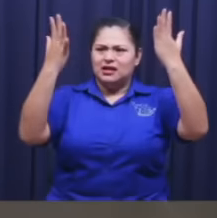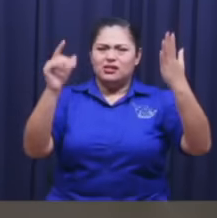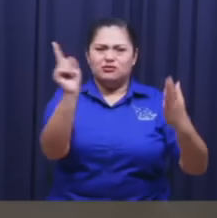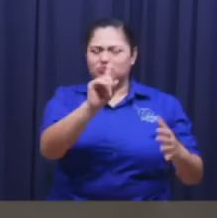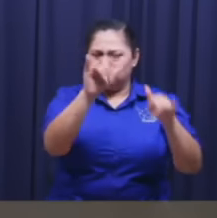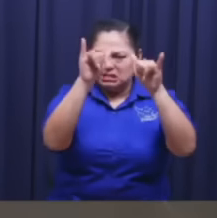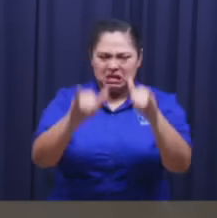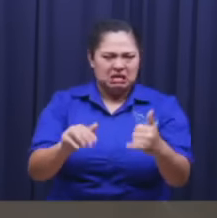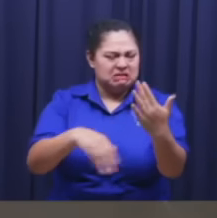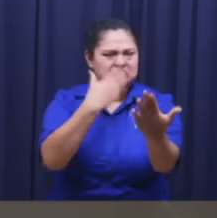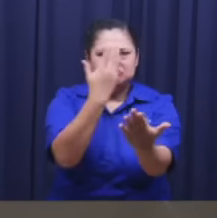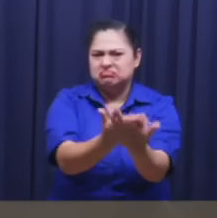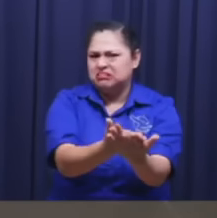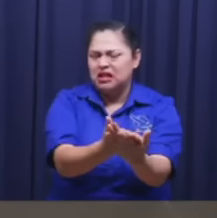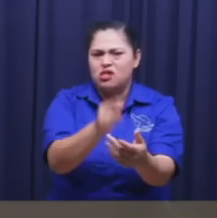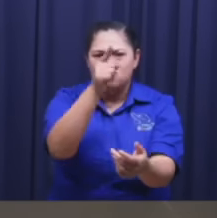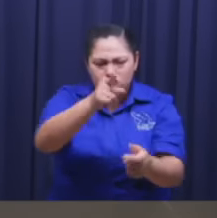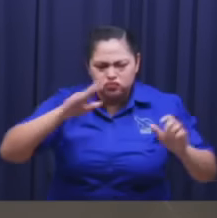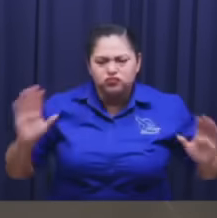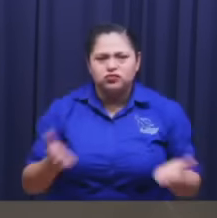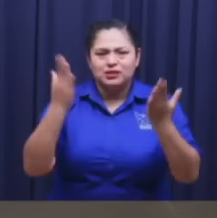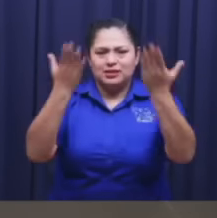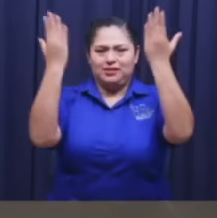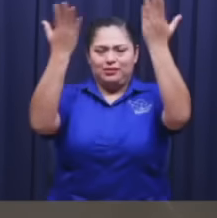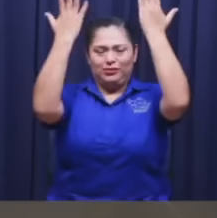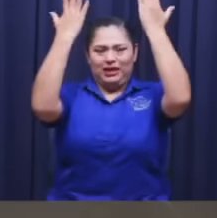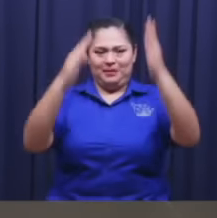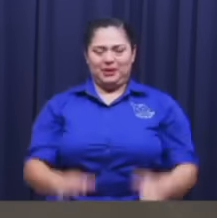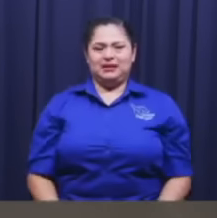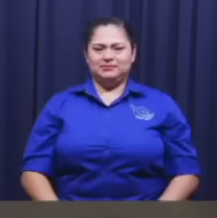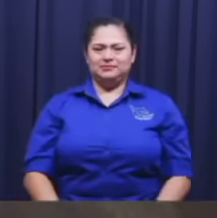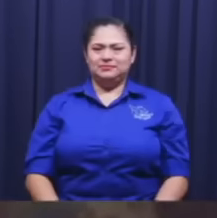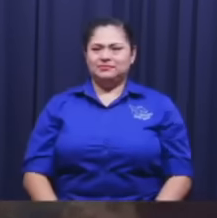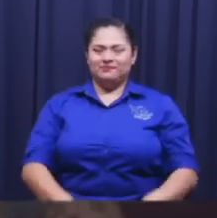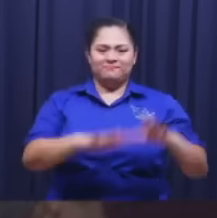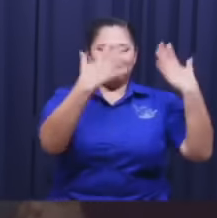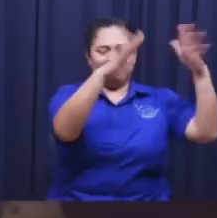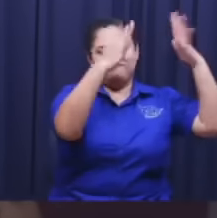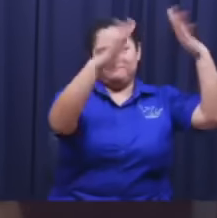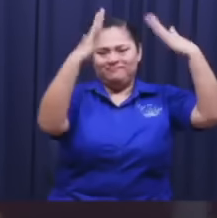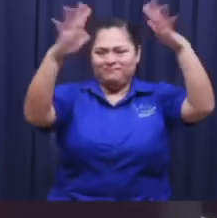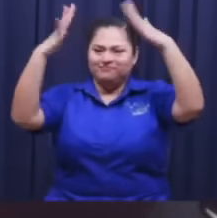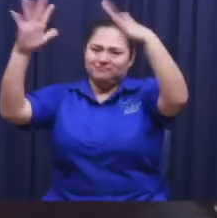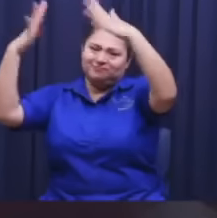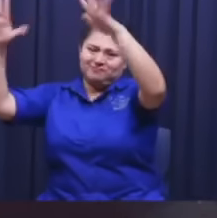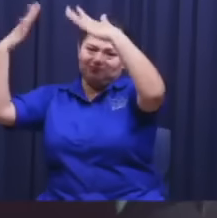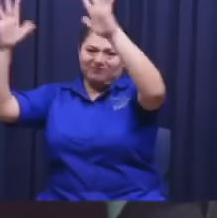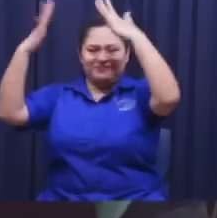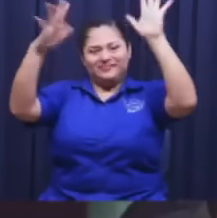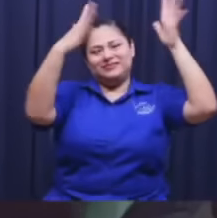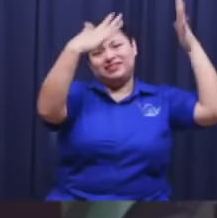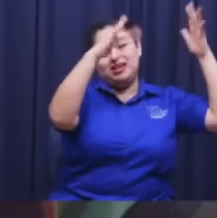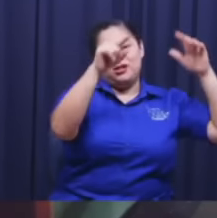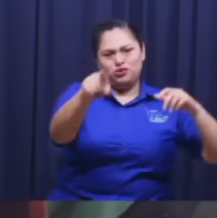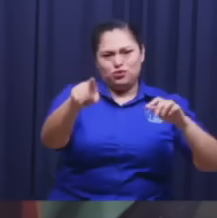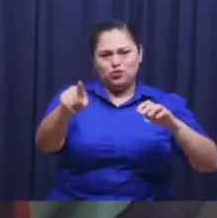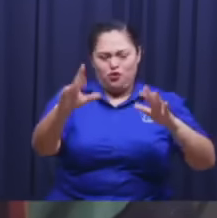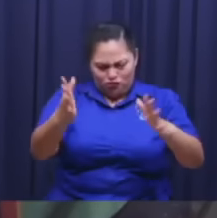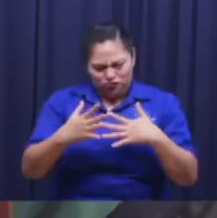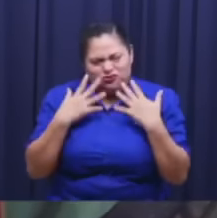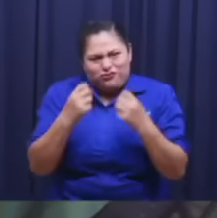te quedes tirado. Levántate. Dale un aplauso al Rey bendito. Resiste.